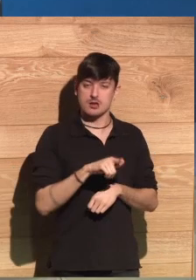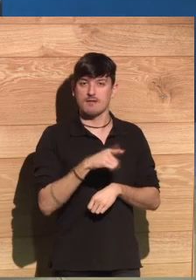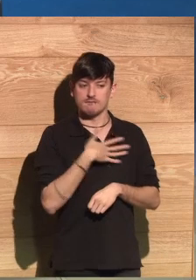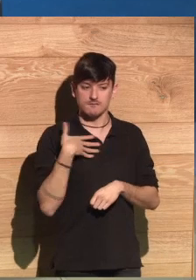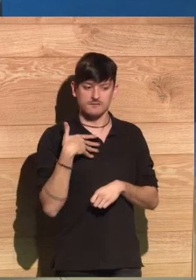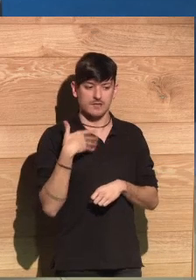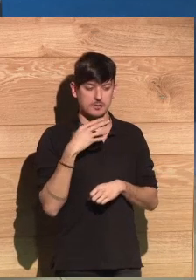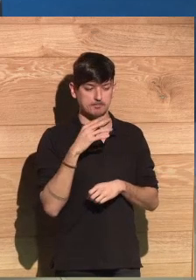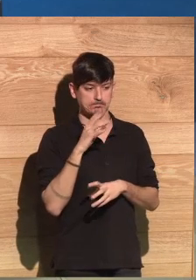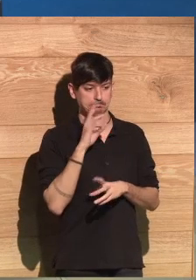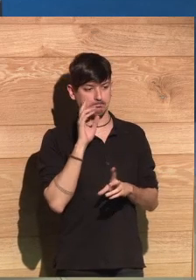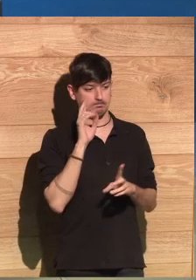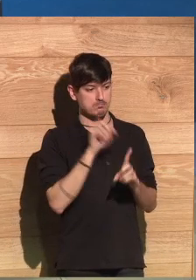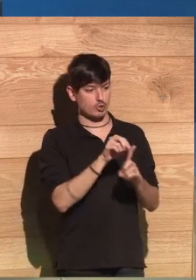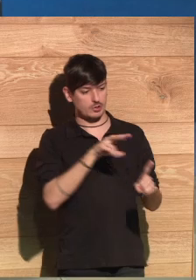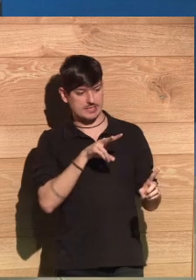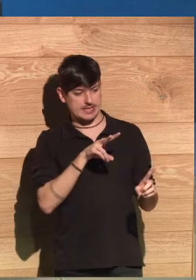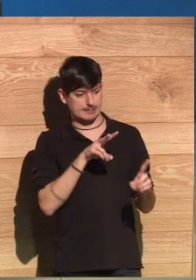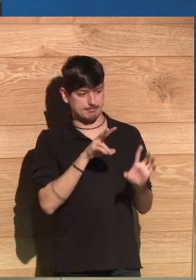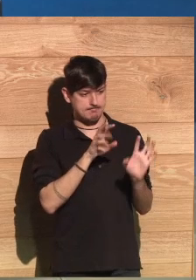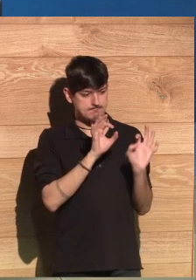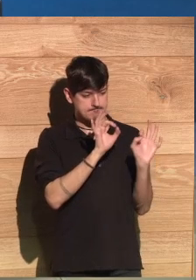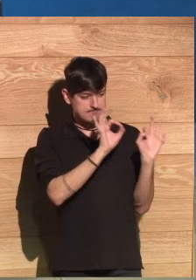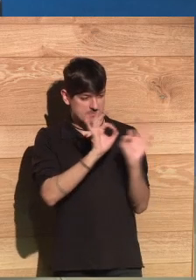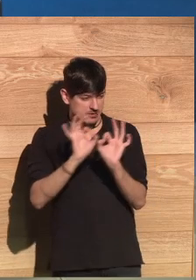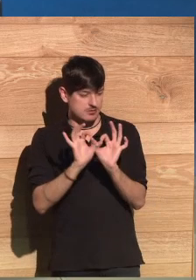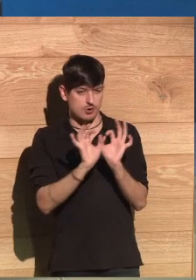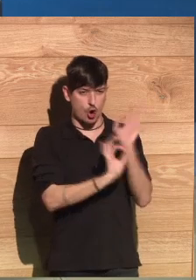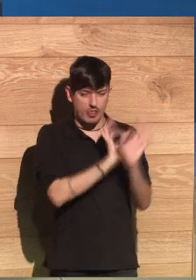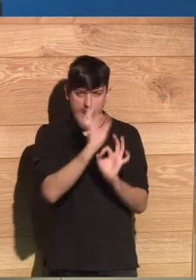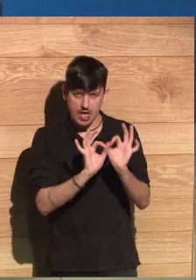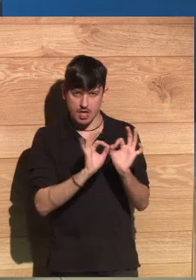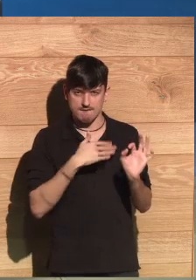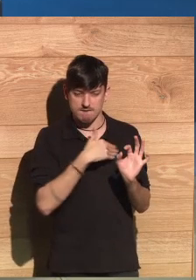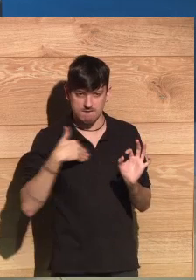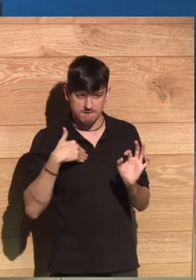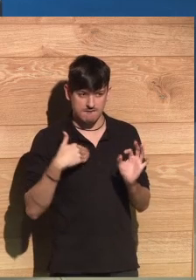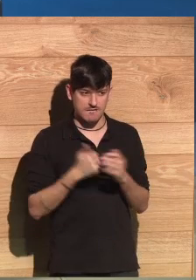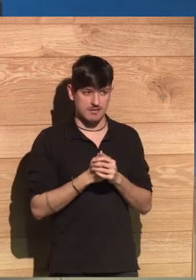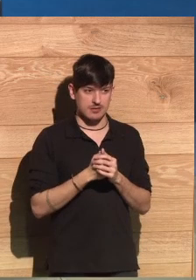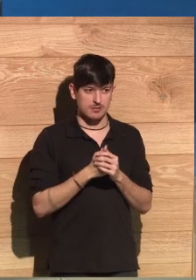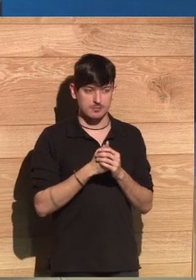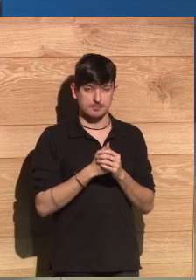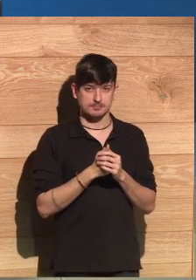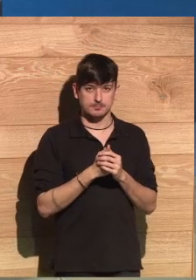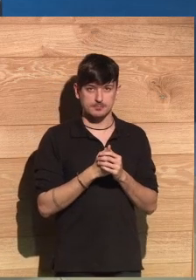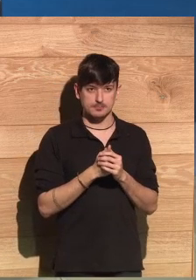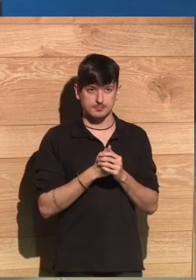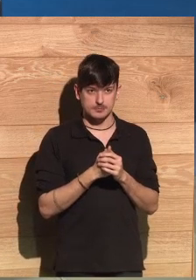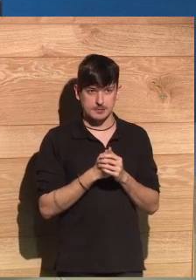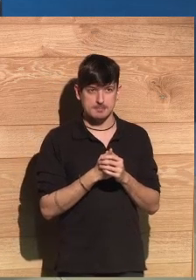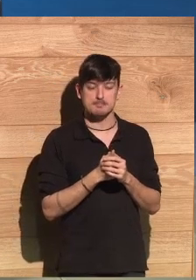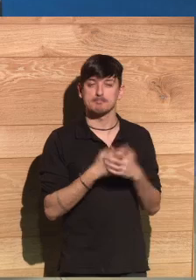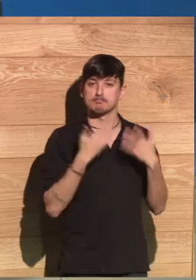quiero ordenar la mirada, y es una mirada en la que muchas voces me hablan. Por eso es una novela coral. Bueno, para